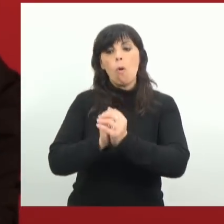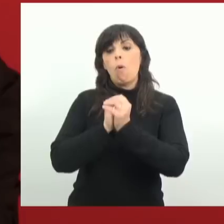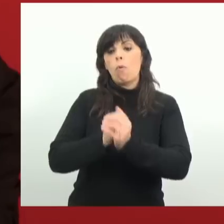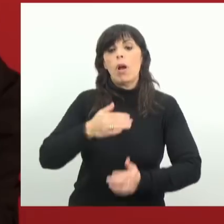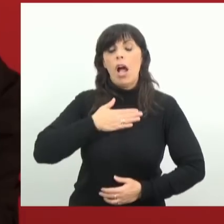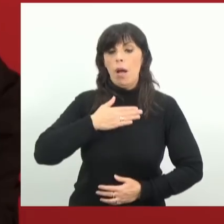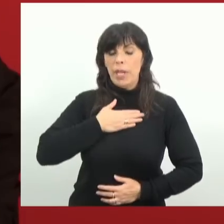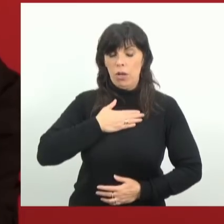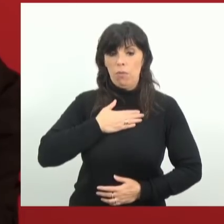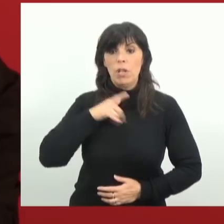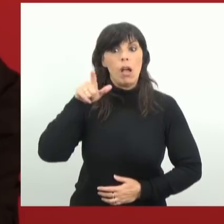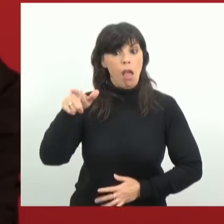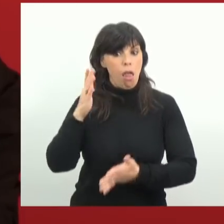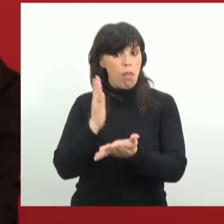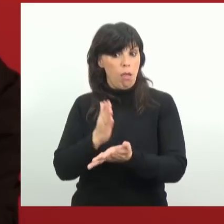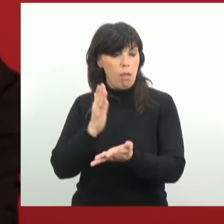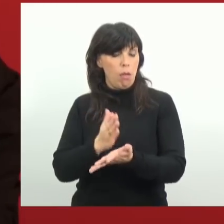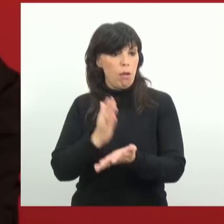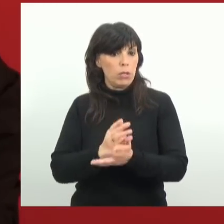él trabajaba también como